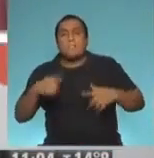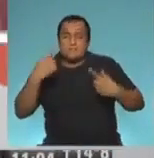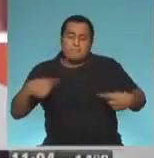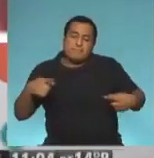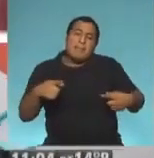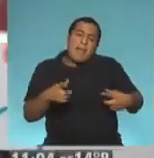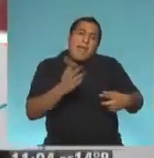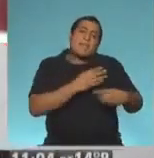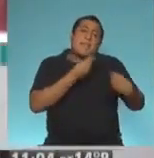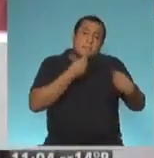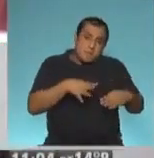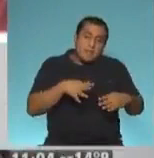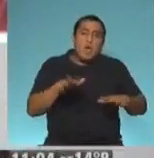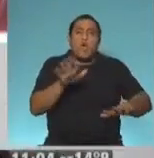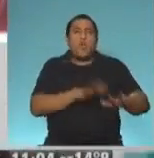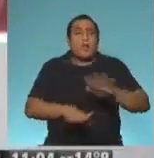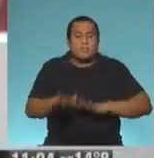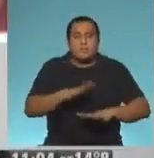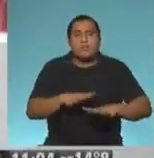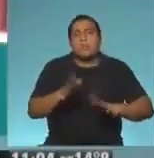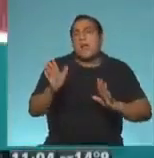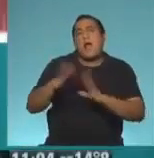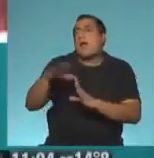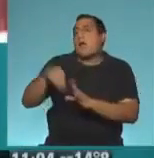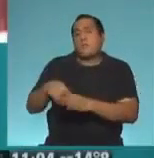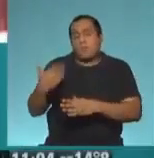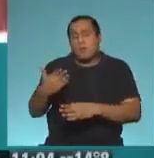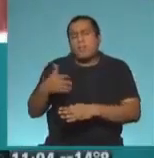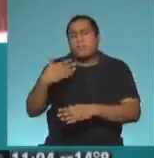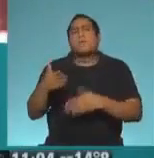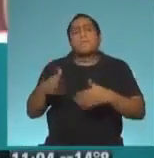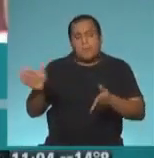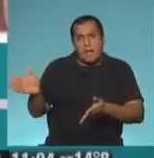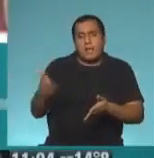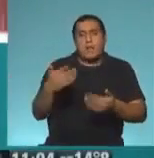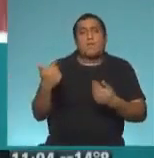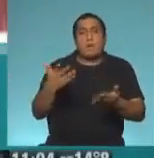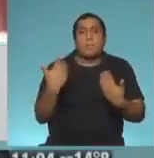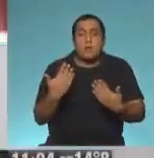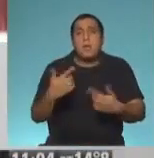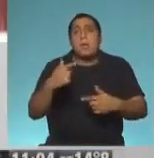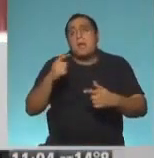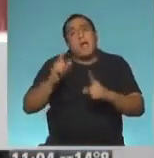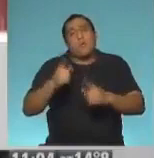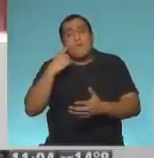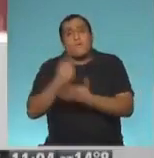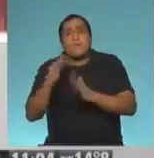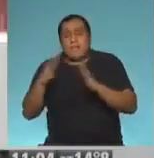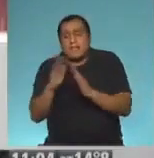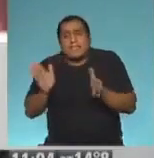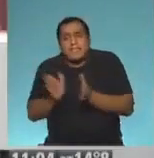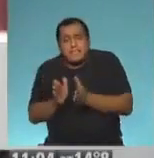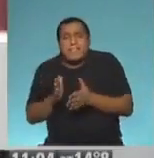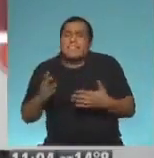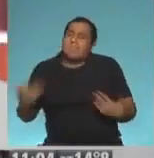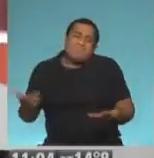al principio se organizaron un montón de rutinas dentro de casa, la verdad que para muchas personas que viven en lugares muy pequeños o más hacinados,